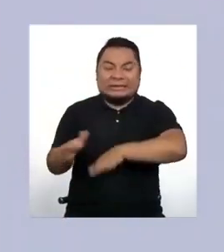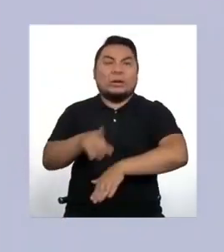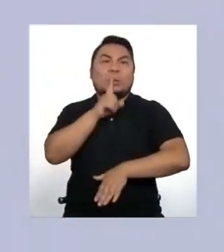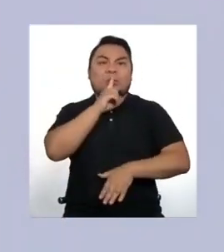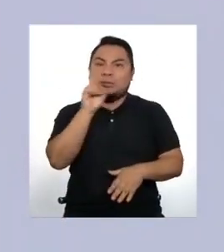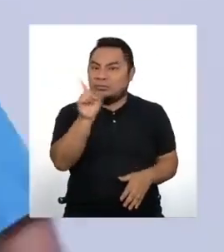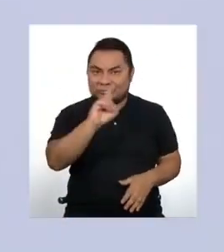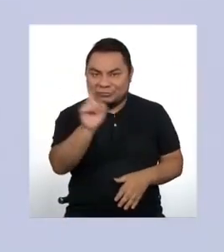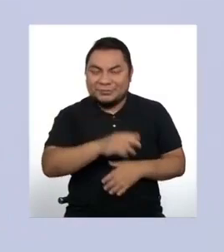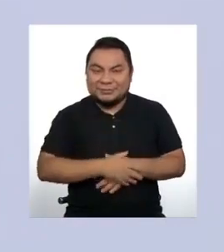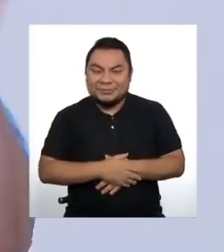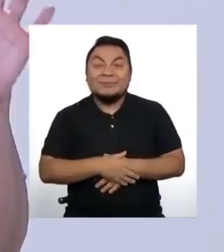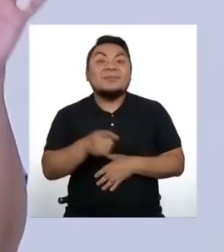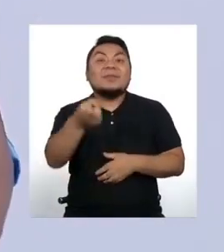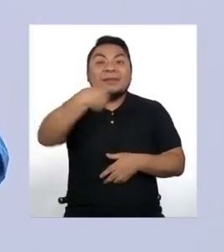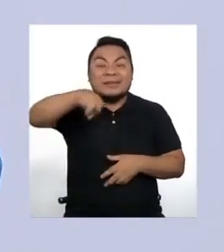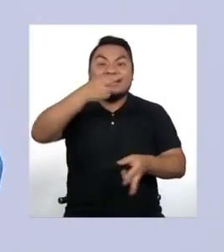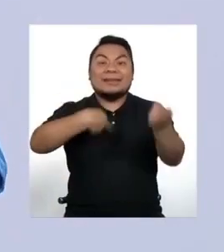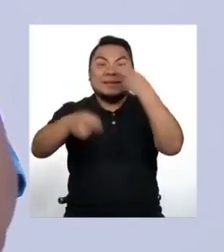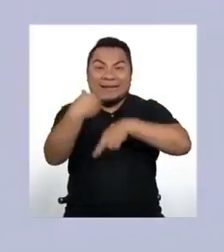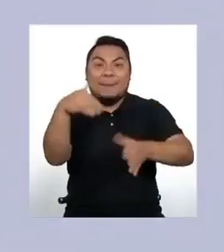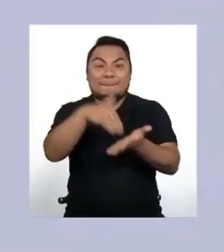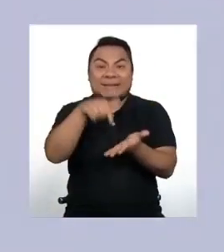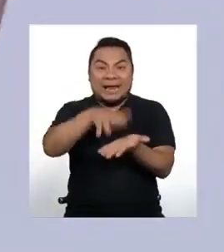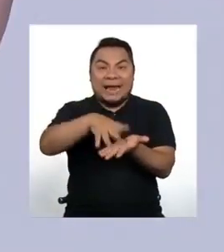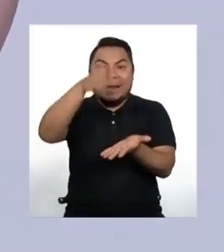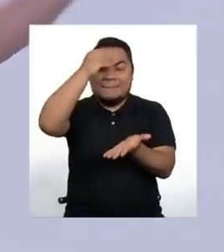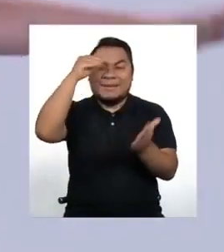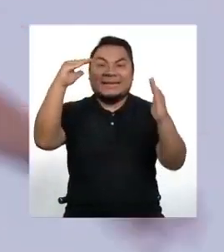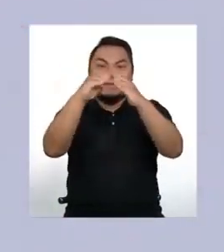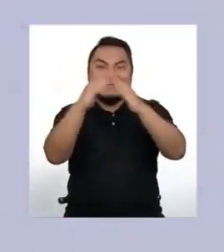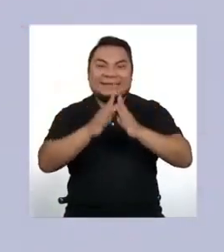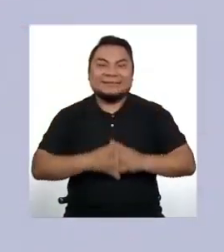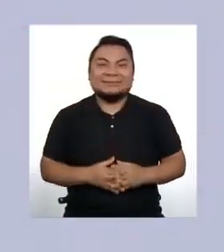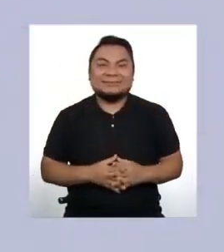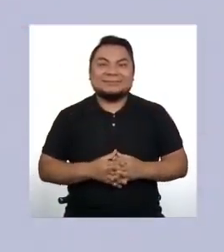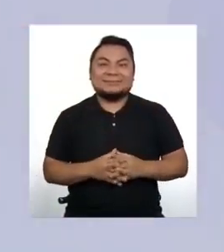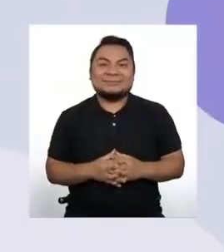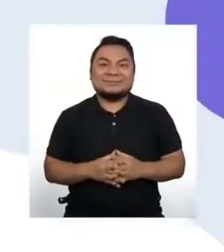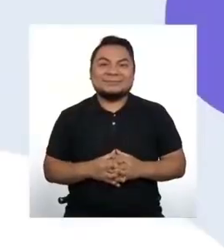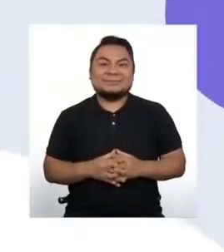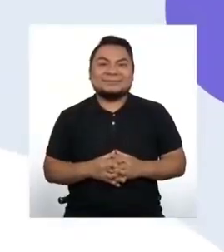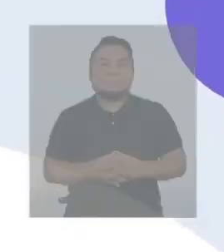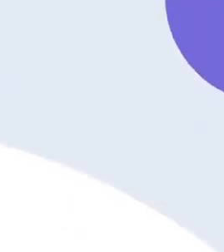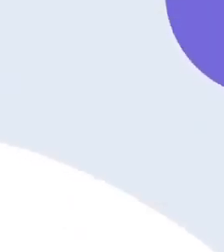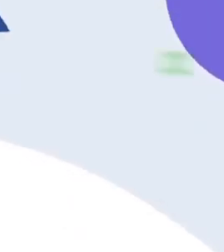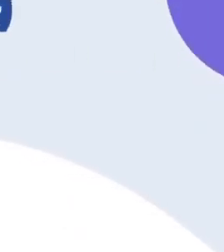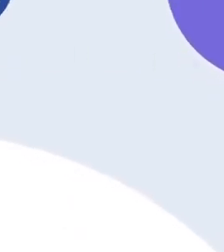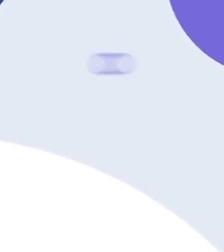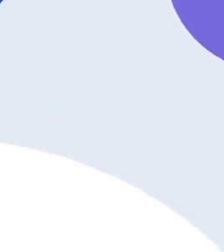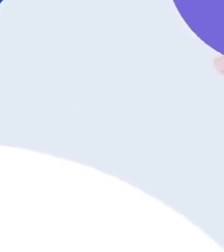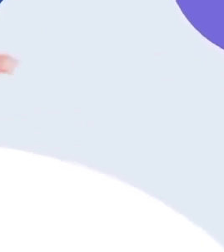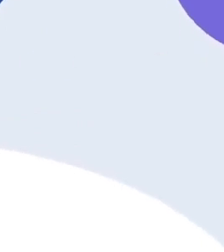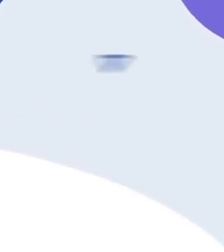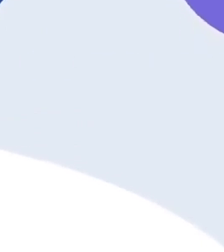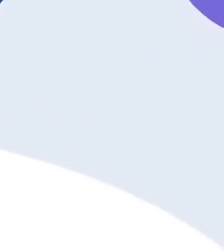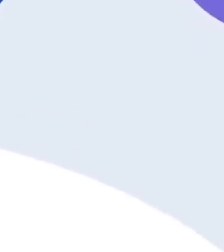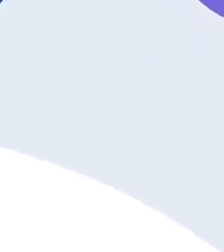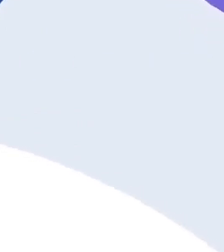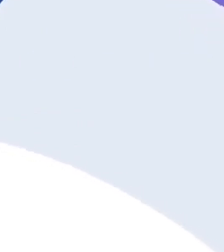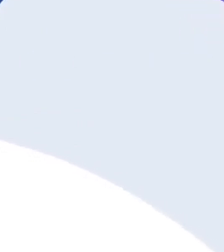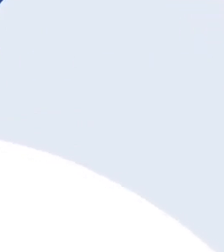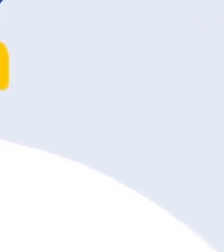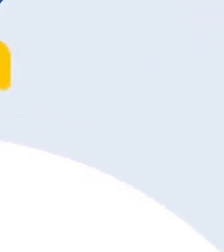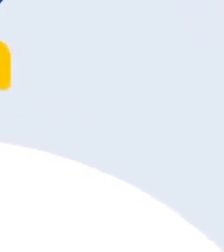manos, usar mascarilla para salir de la casa, mantener la distancia. También es importante que los niños puedan